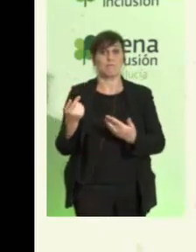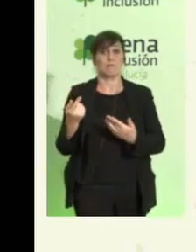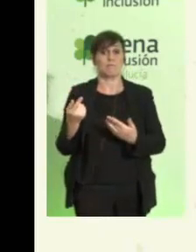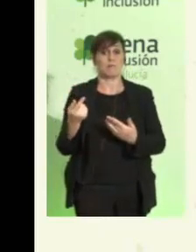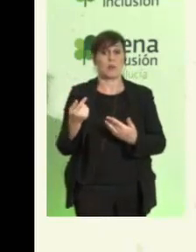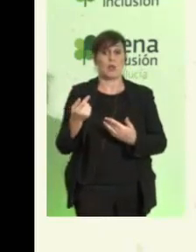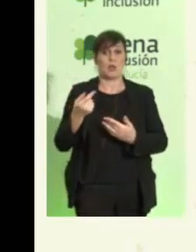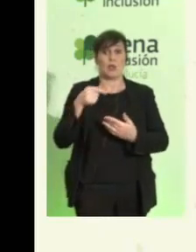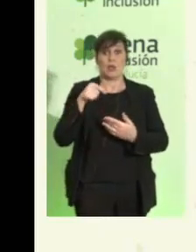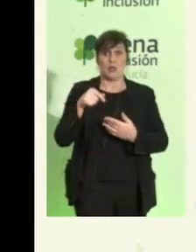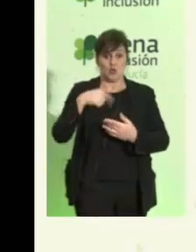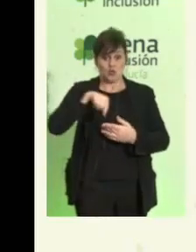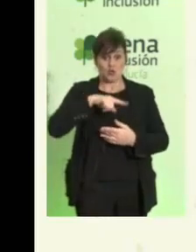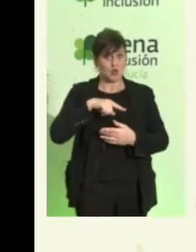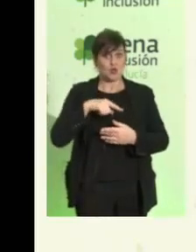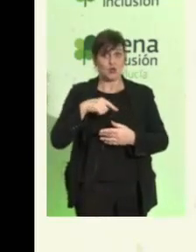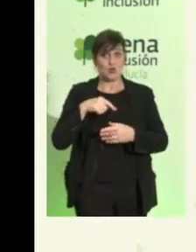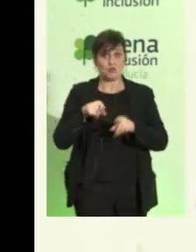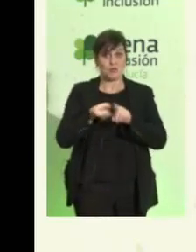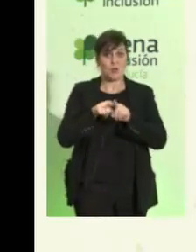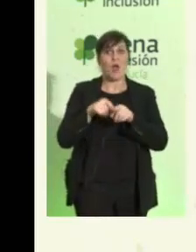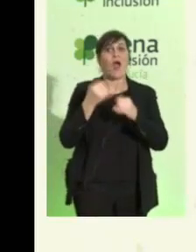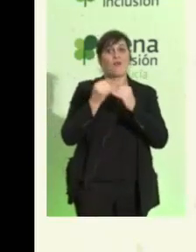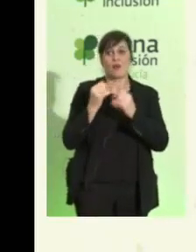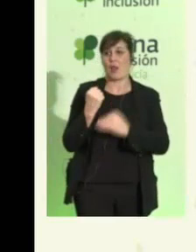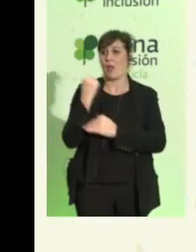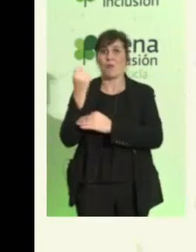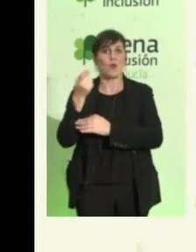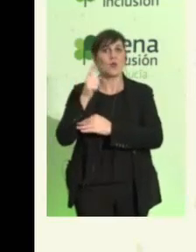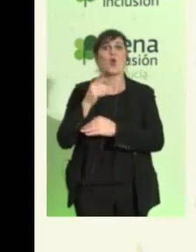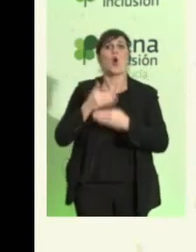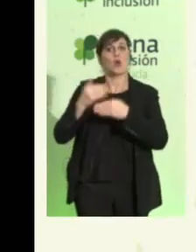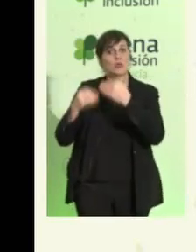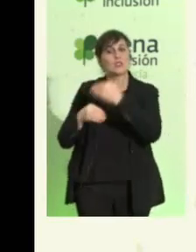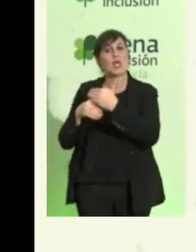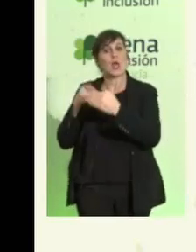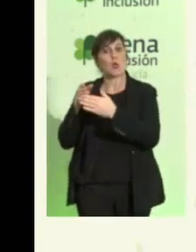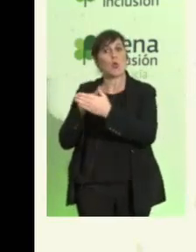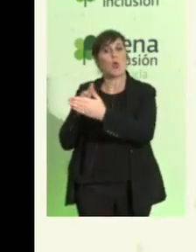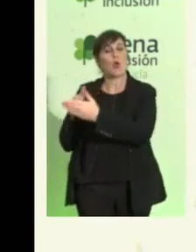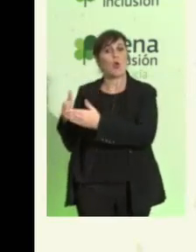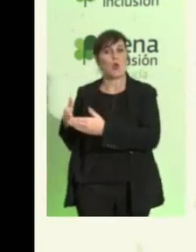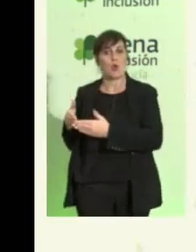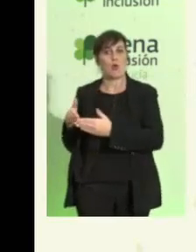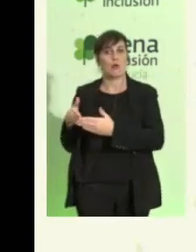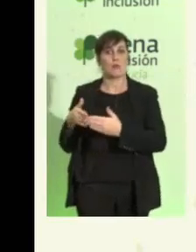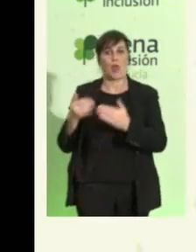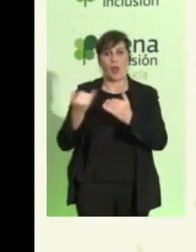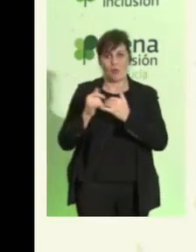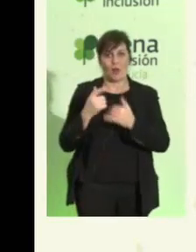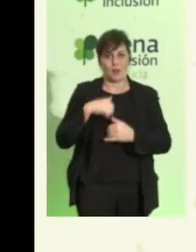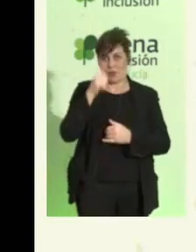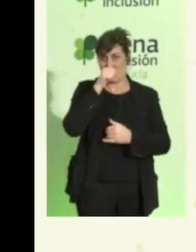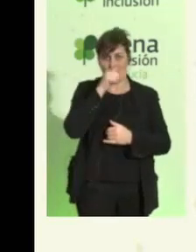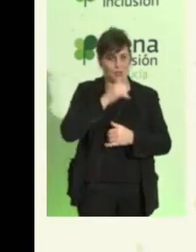éramos un obstáculo en su camino. Y aquella noche me tomé un par de botellas de vino después de estar bastante